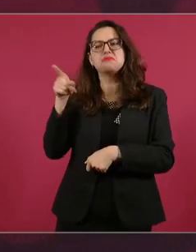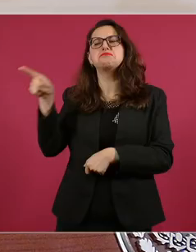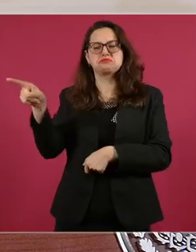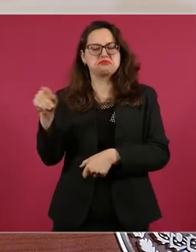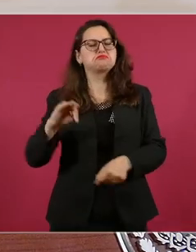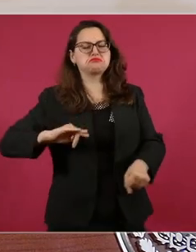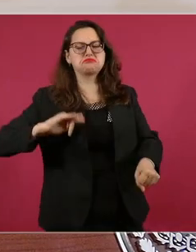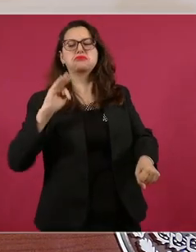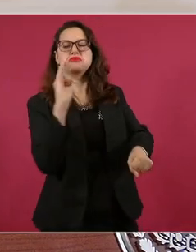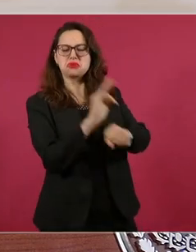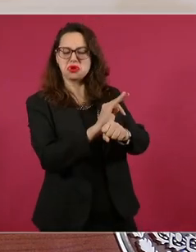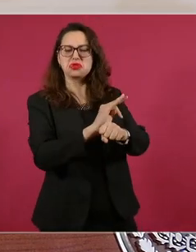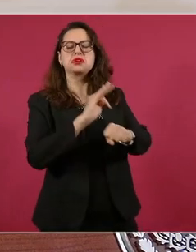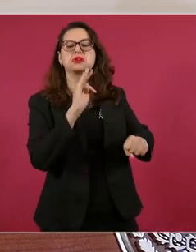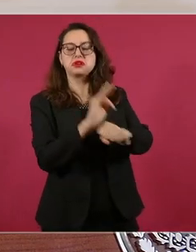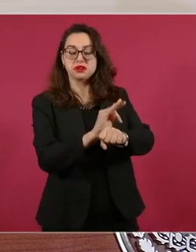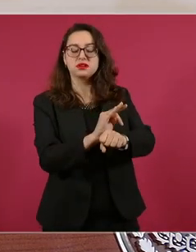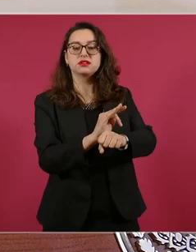los